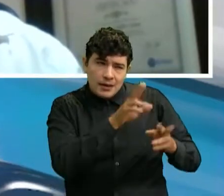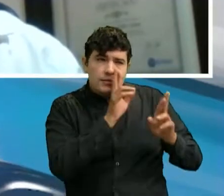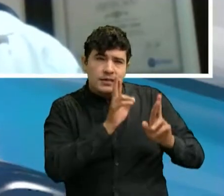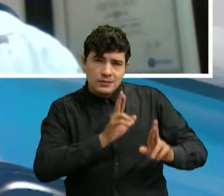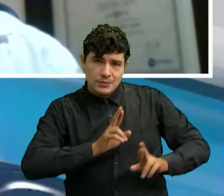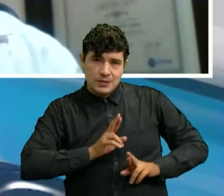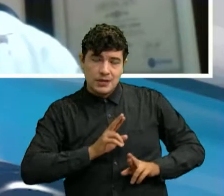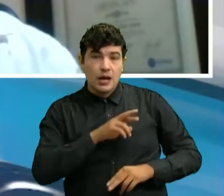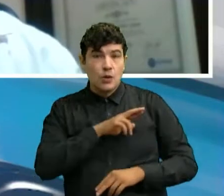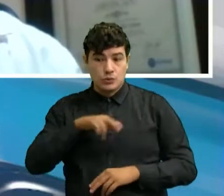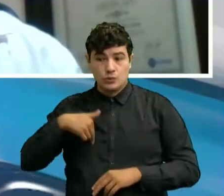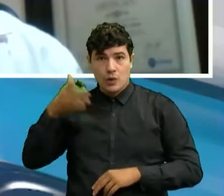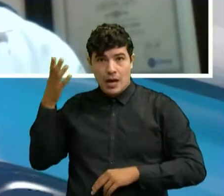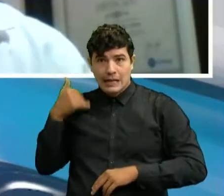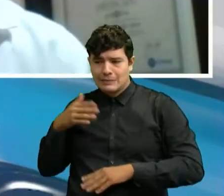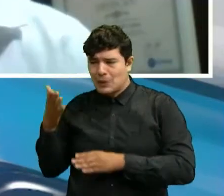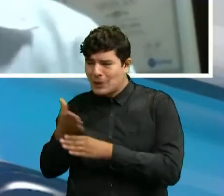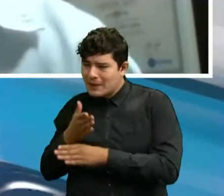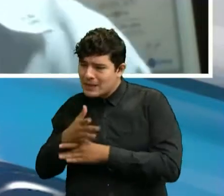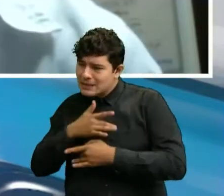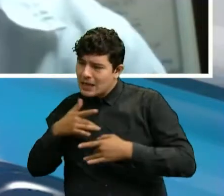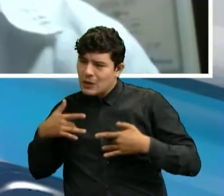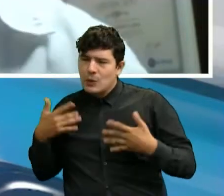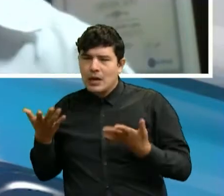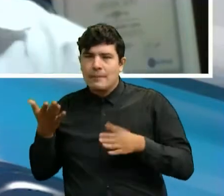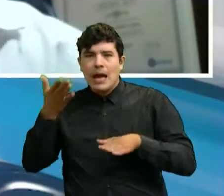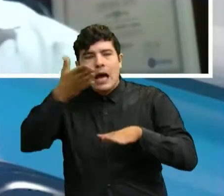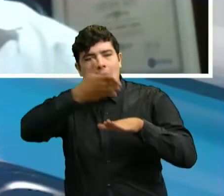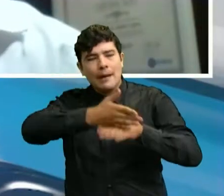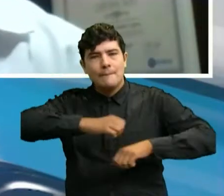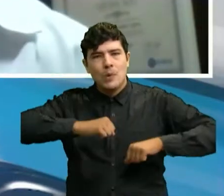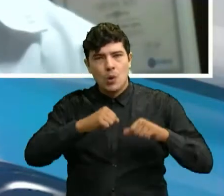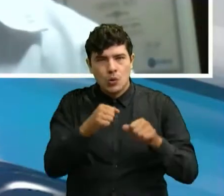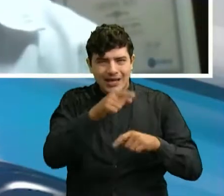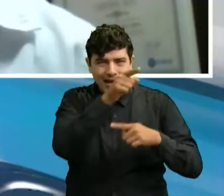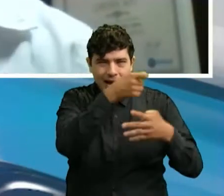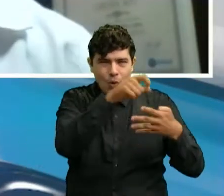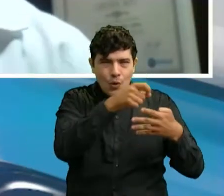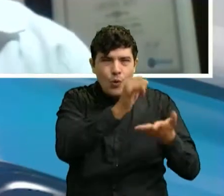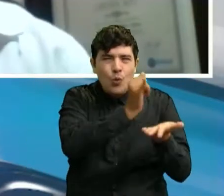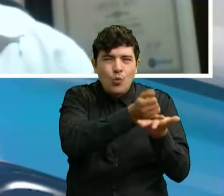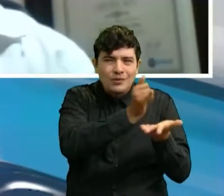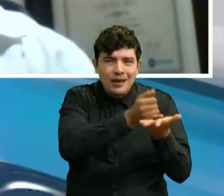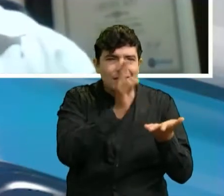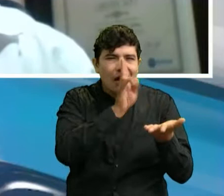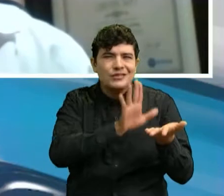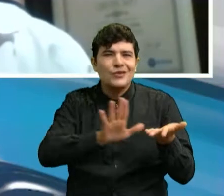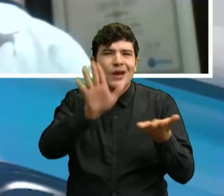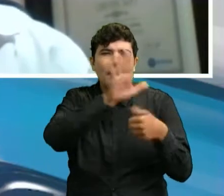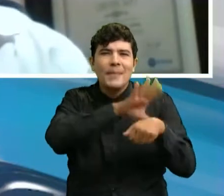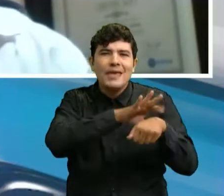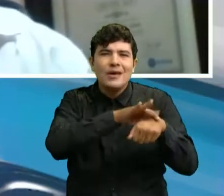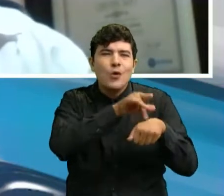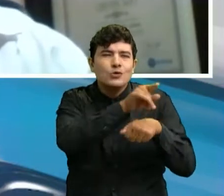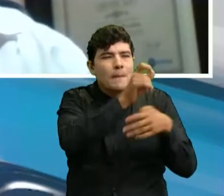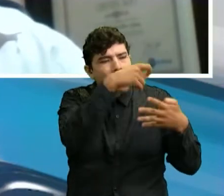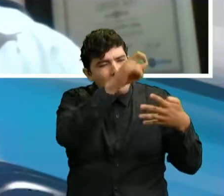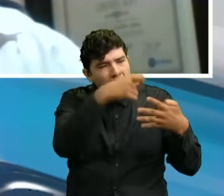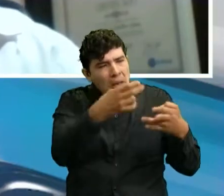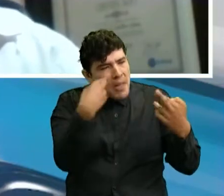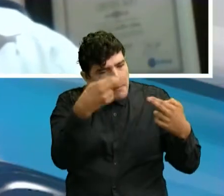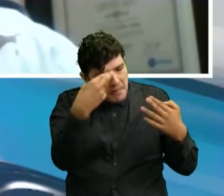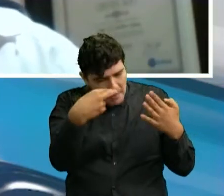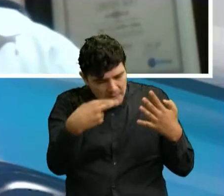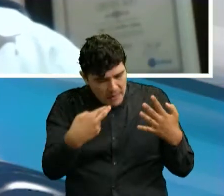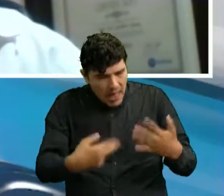fuimos y viajamos a Bogotá, la pensionaron a ella directamente en Bogotá por la Junta Nacional. Ya